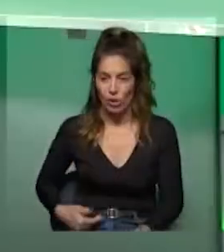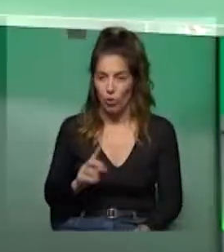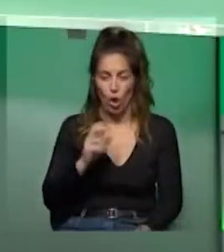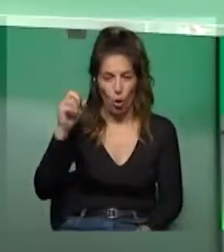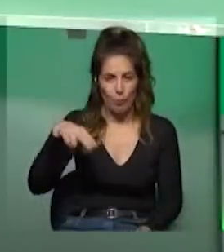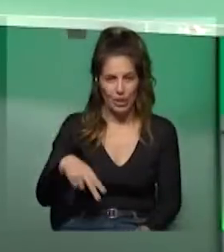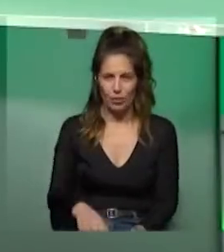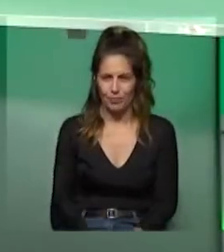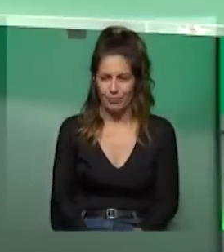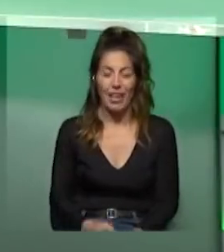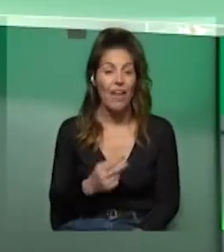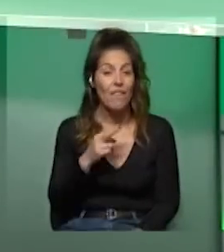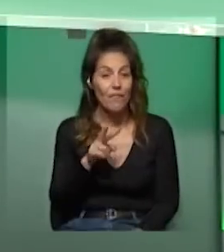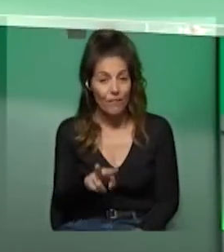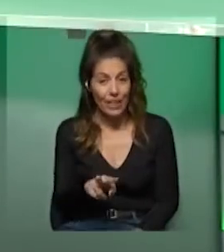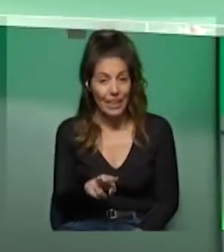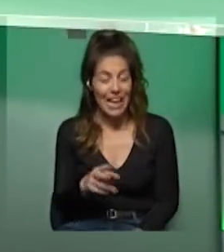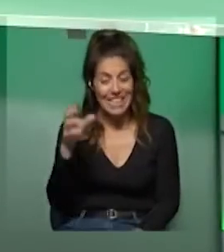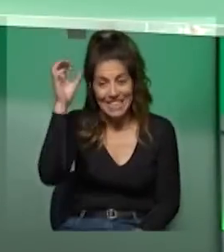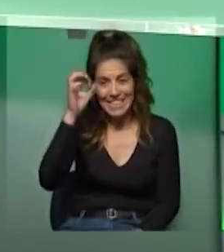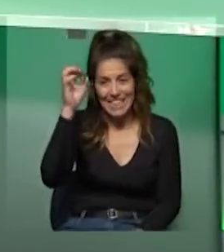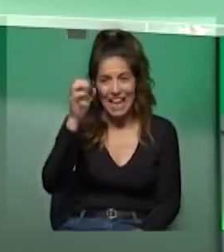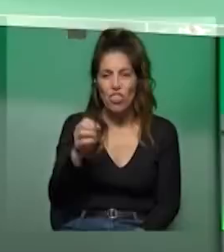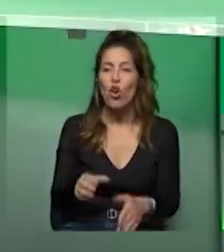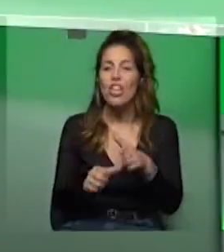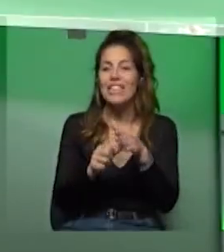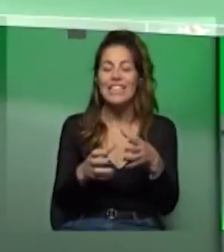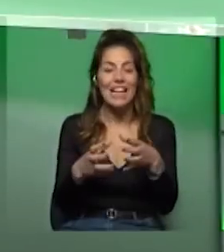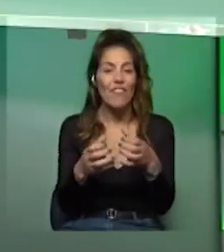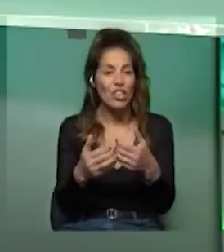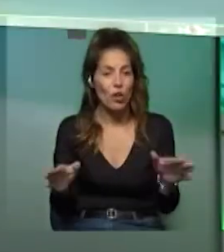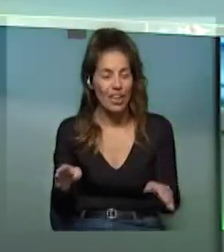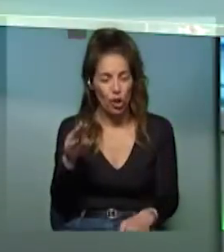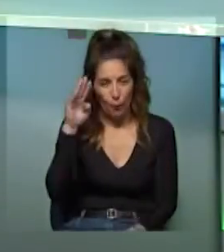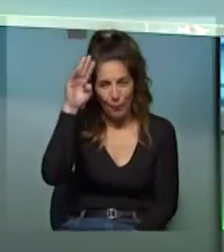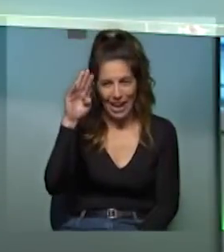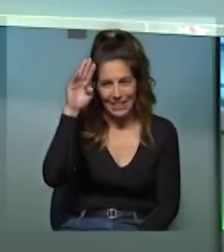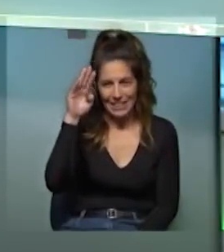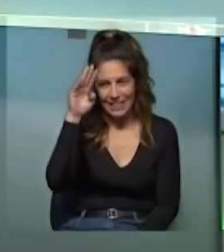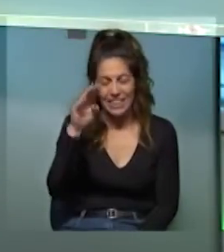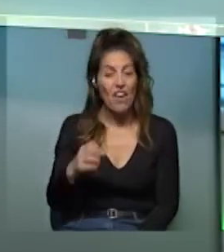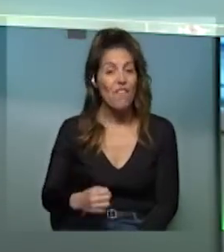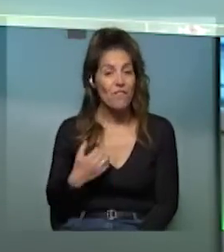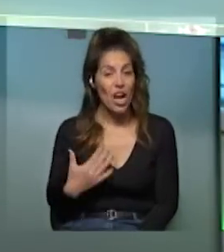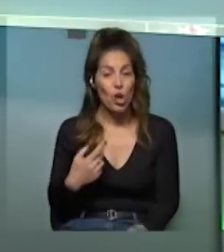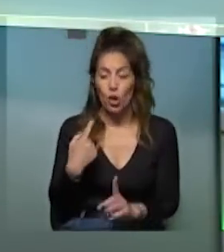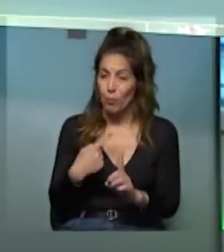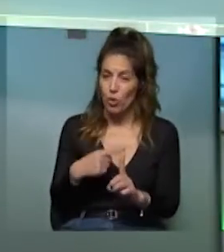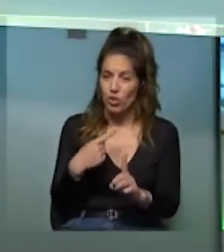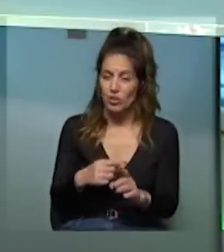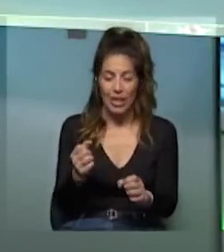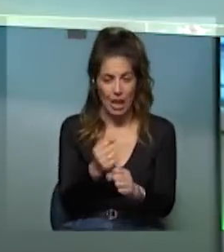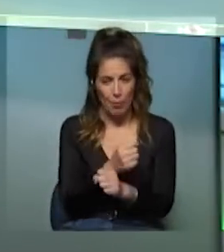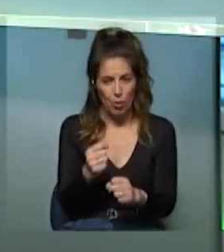bueno V ustedes el senador y líder de Cabildo abierto guido manini Ríos valoró positivamente la